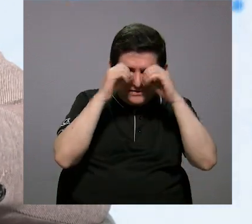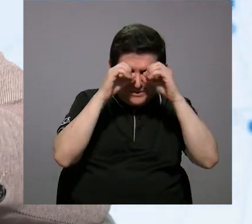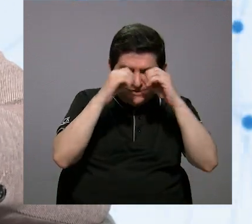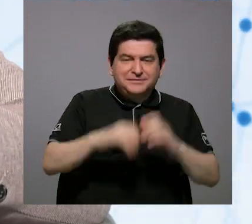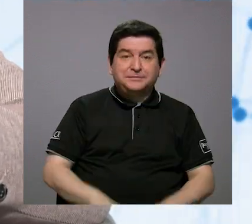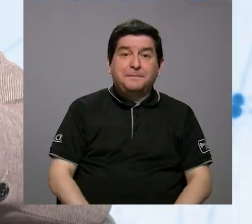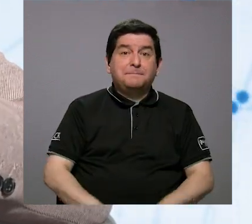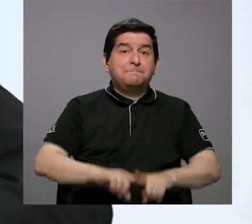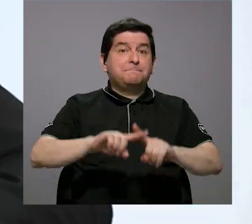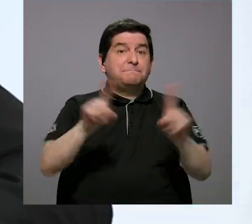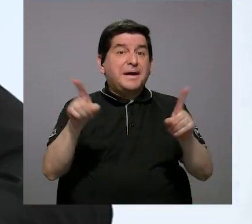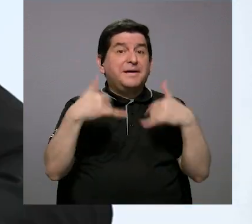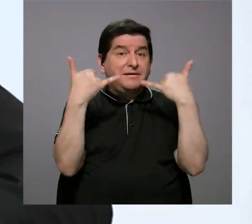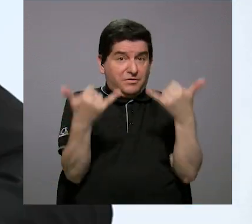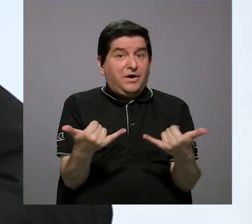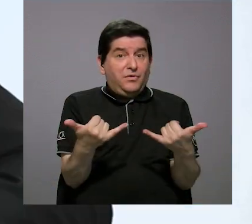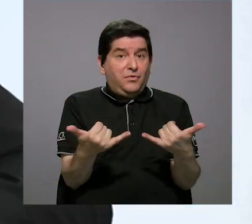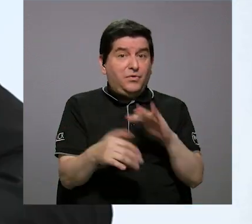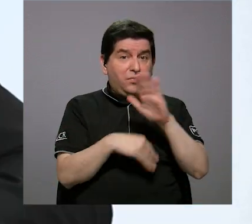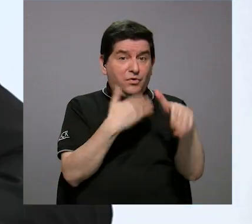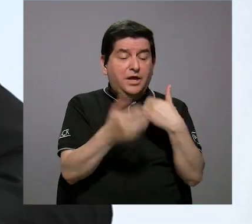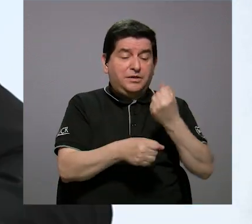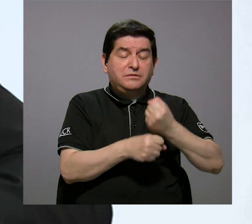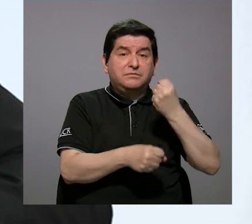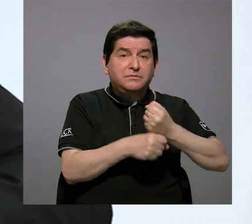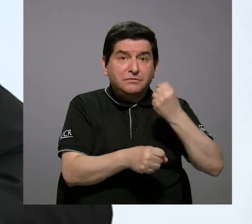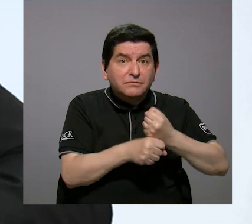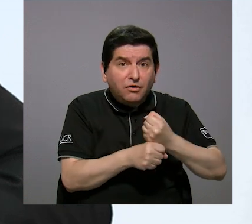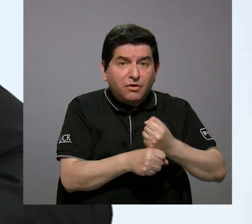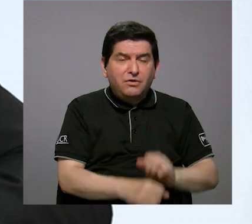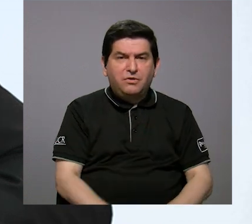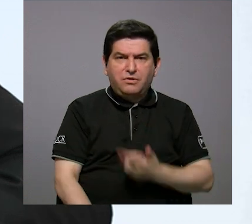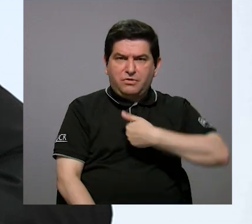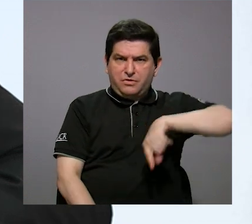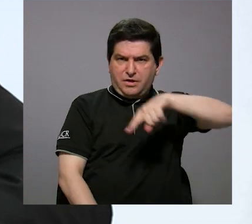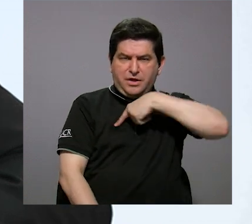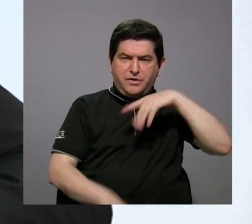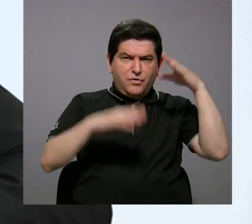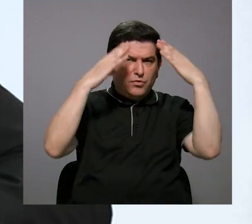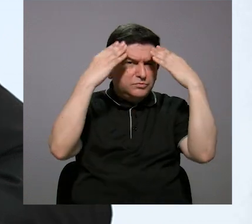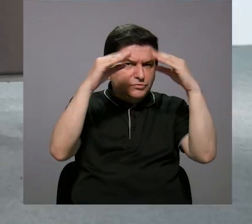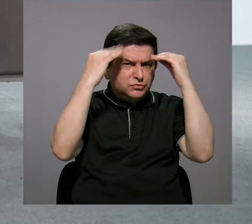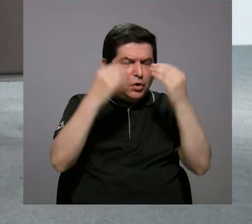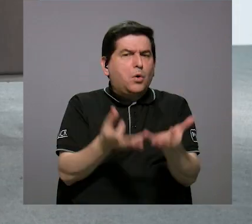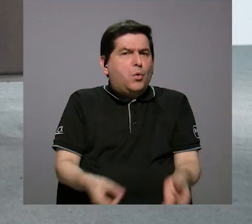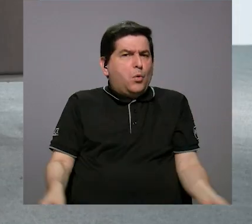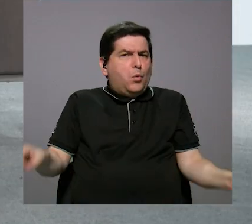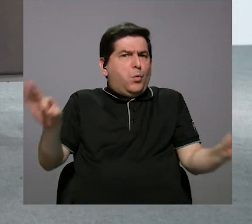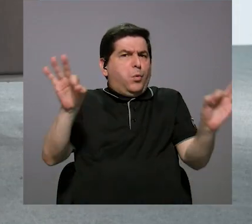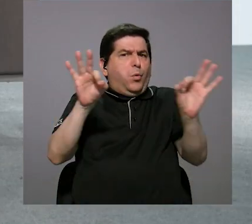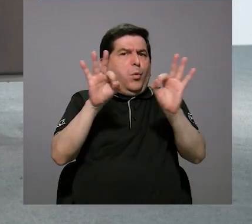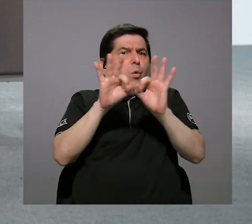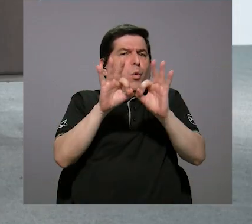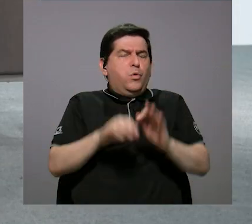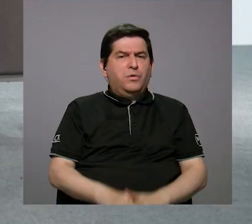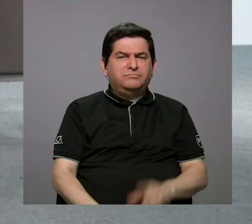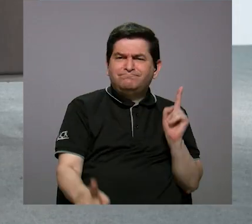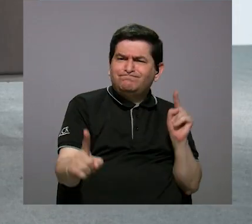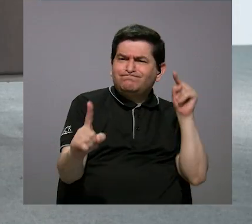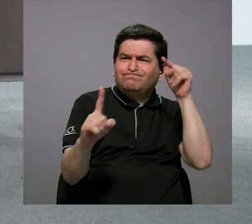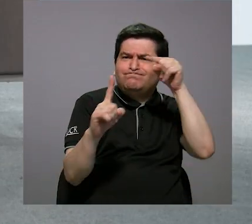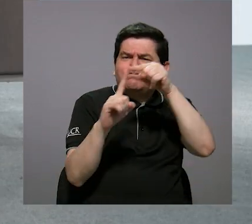microorganismo. Pero ahora, digamos, todo este trabajo nos está dando una información muy importante,